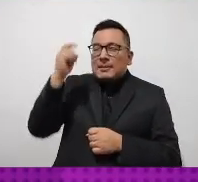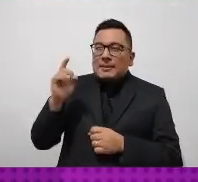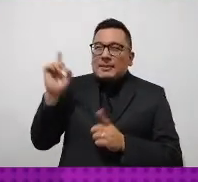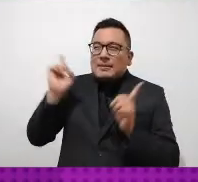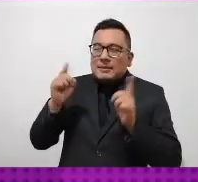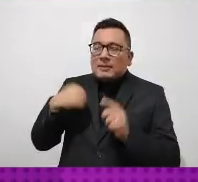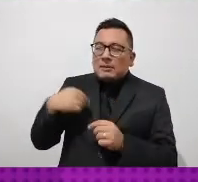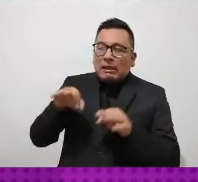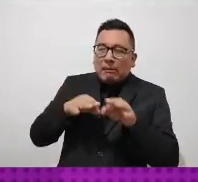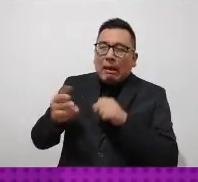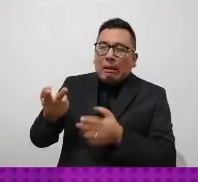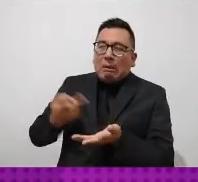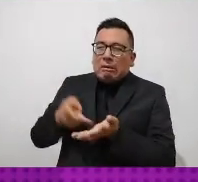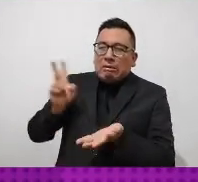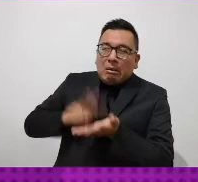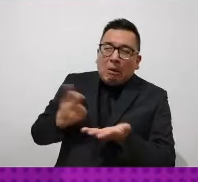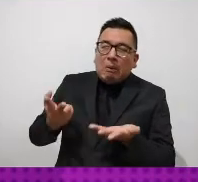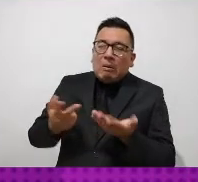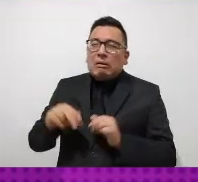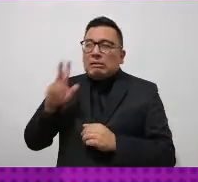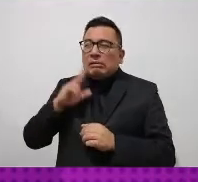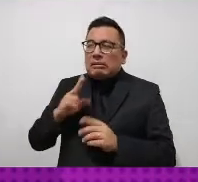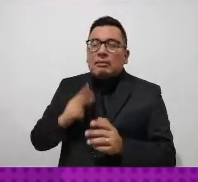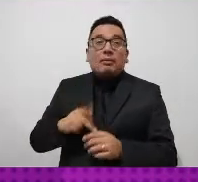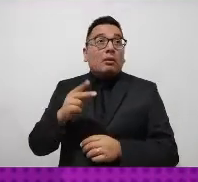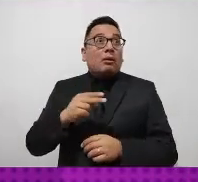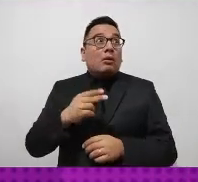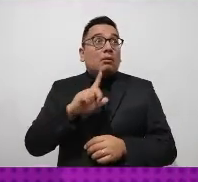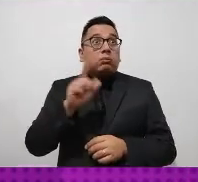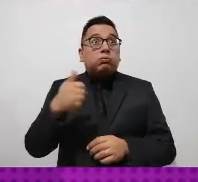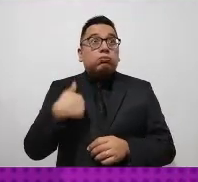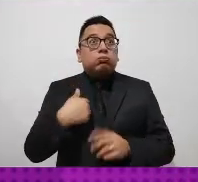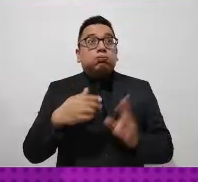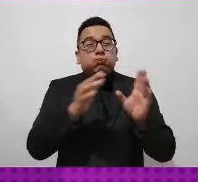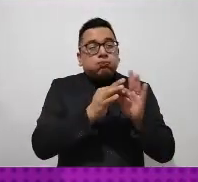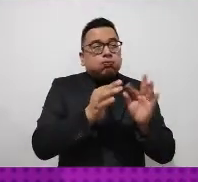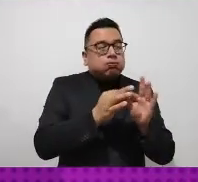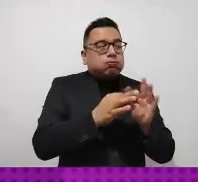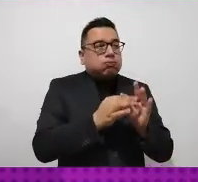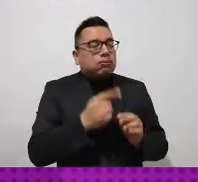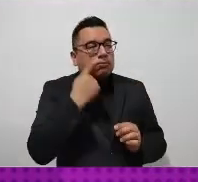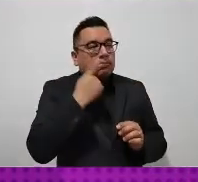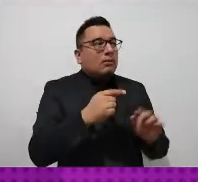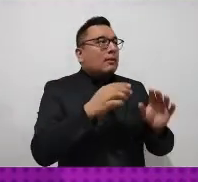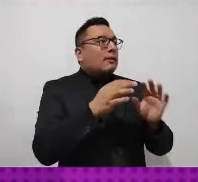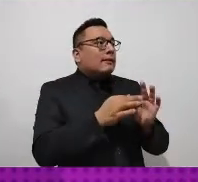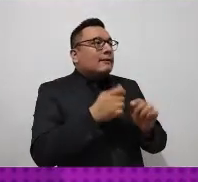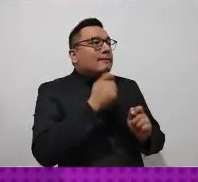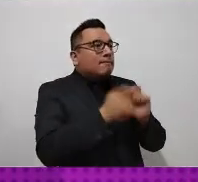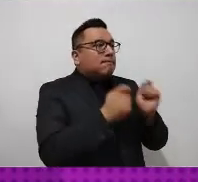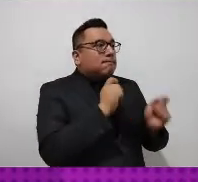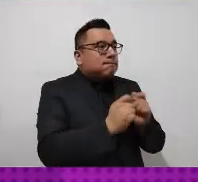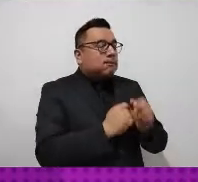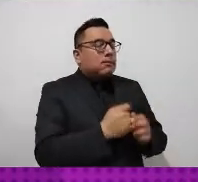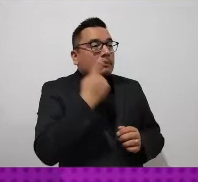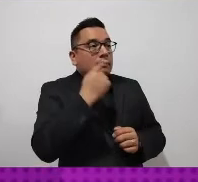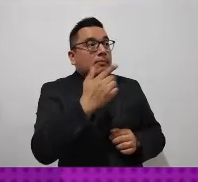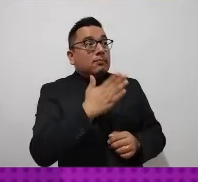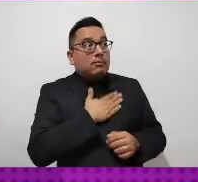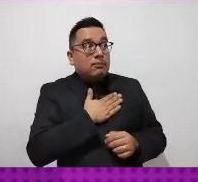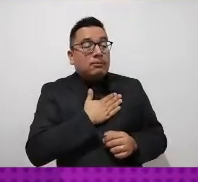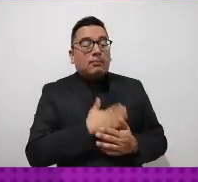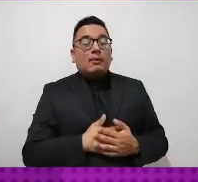ser trabajo extra. Sin embargo, cuando les hablas del tema, y les decía yo en algunos de esos municipios de pues yo